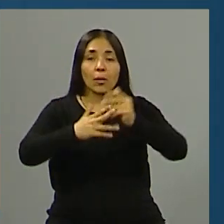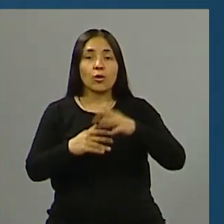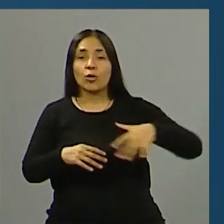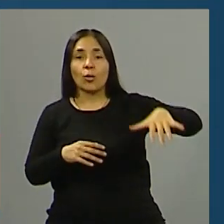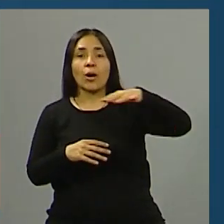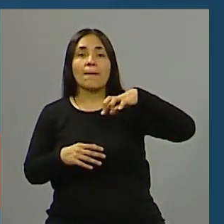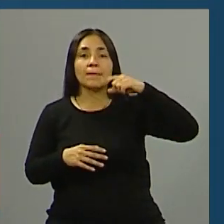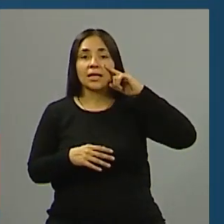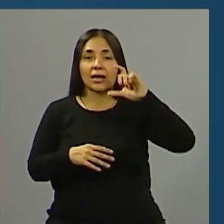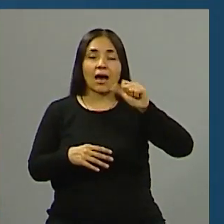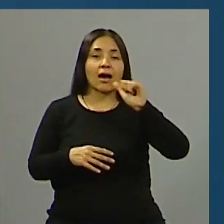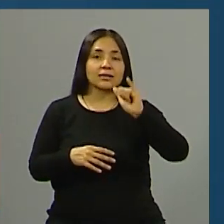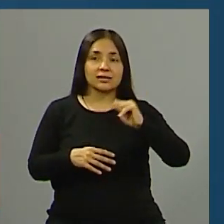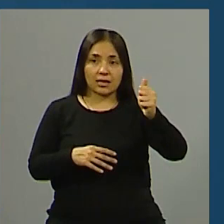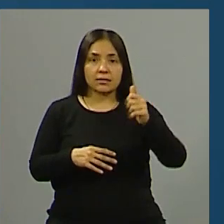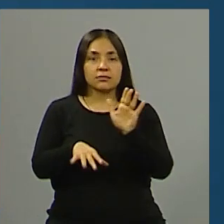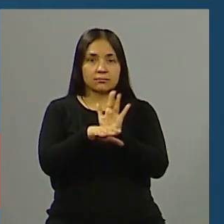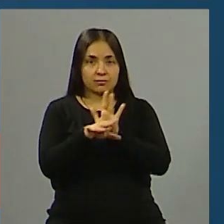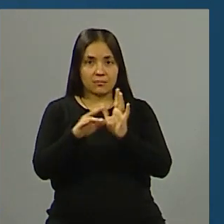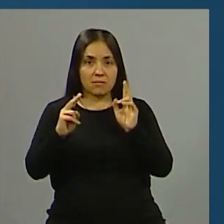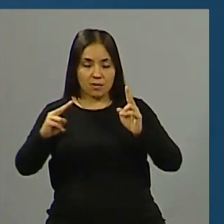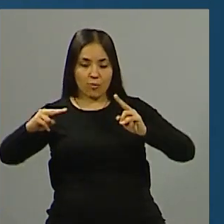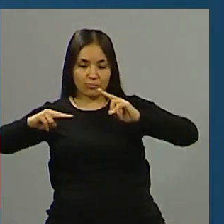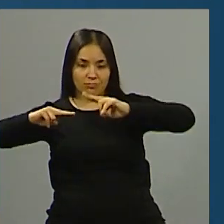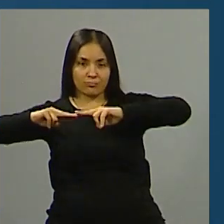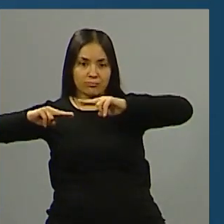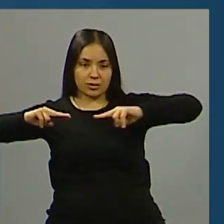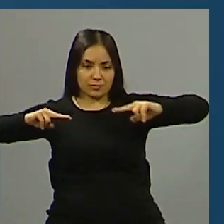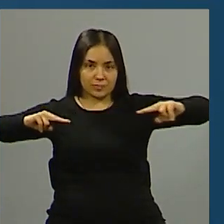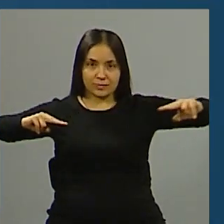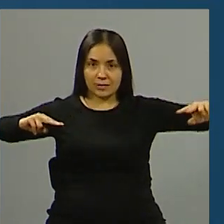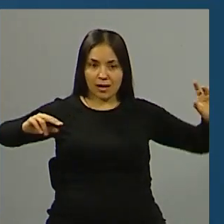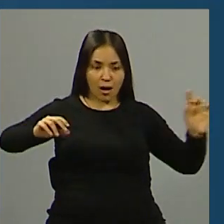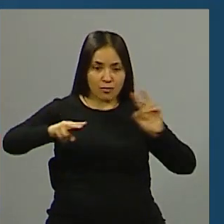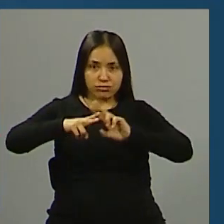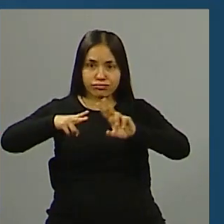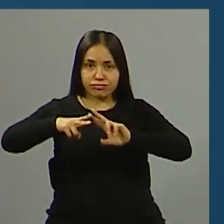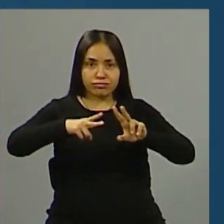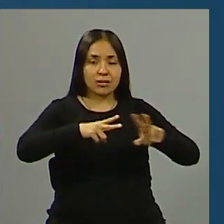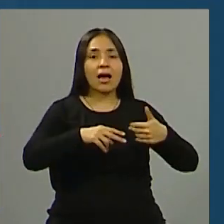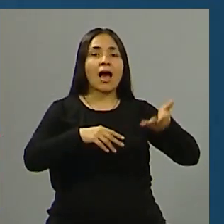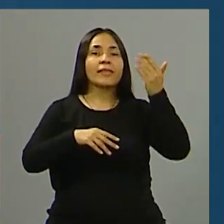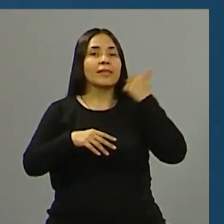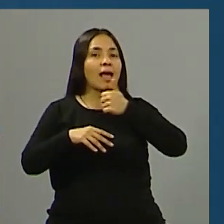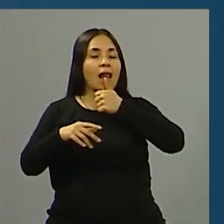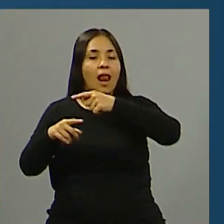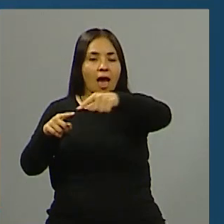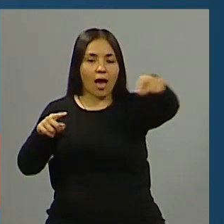fue reconstruir el Piedraplén que se había roto por la última inundación de la laguna.